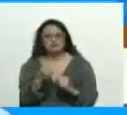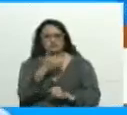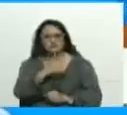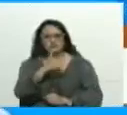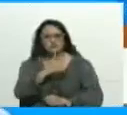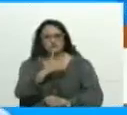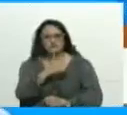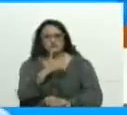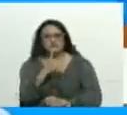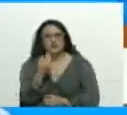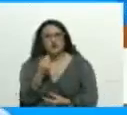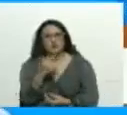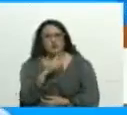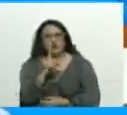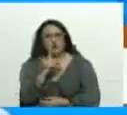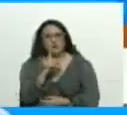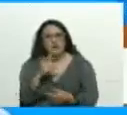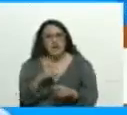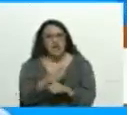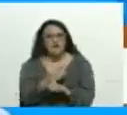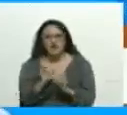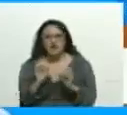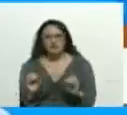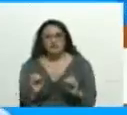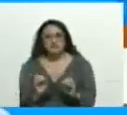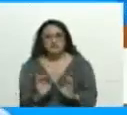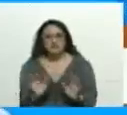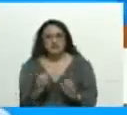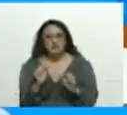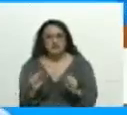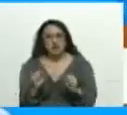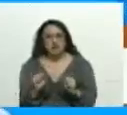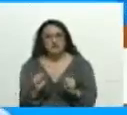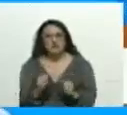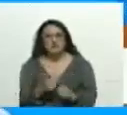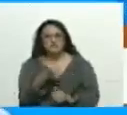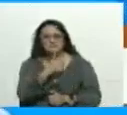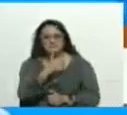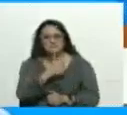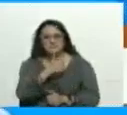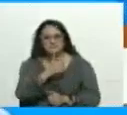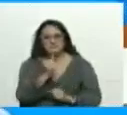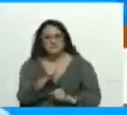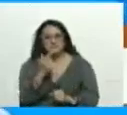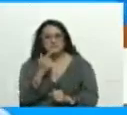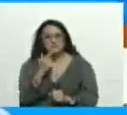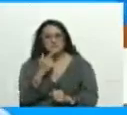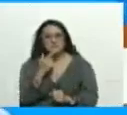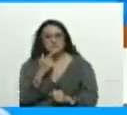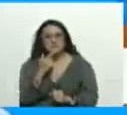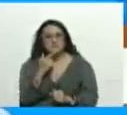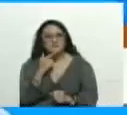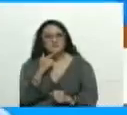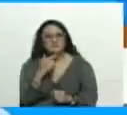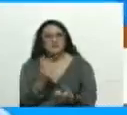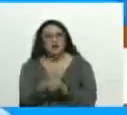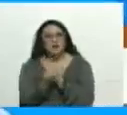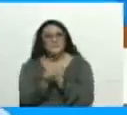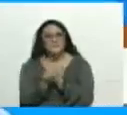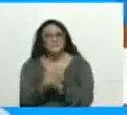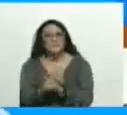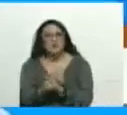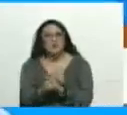cómo le llaman nervios de acero no decía la el coraje no Y encima Pues el amorzote